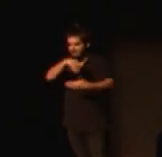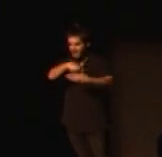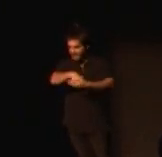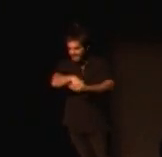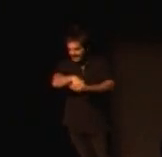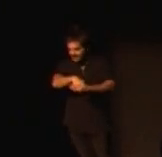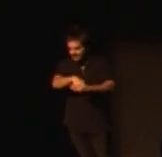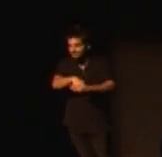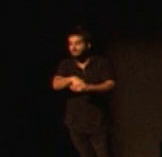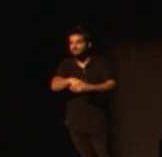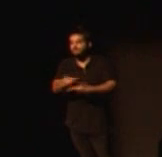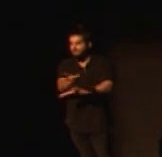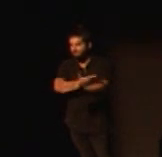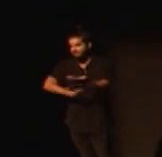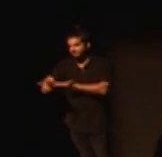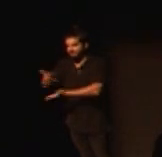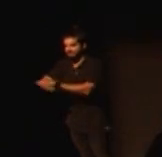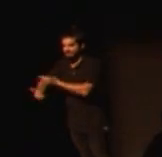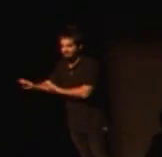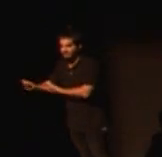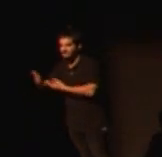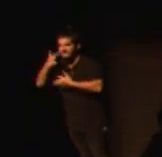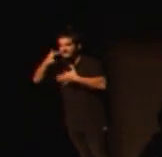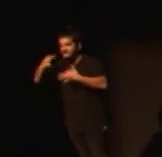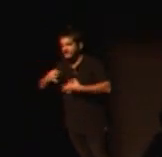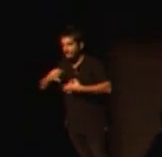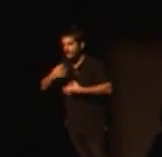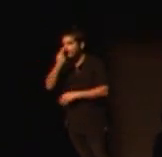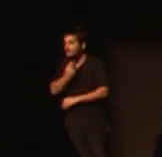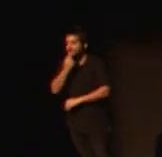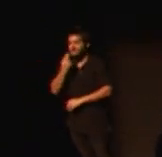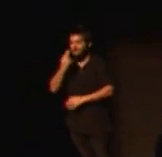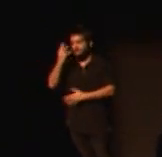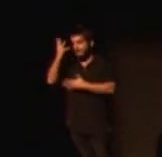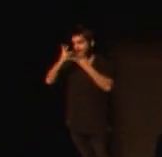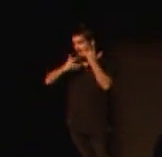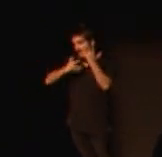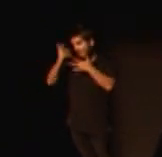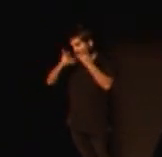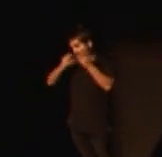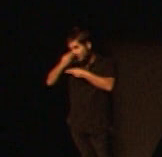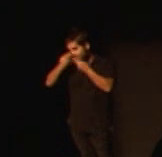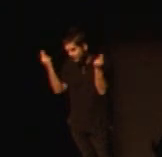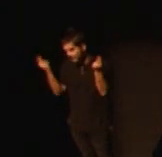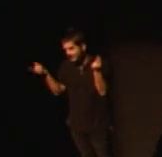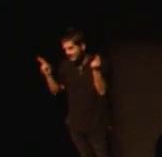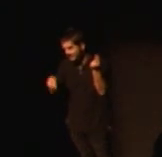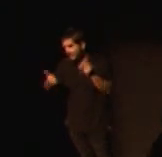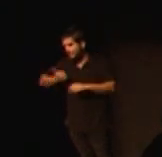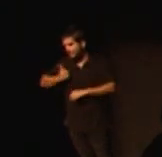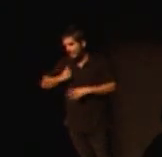y entre todos lo haremos, y seguro que con el compromiso de las administraciones y seremos capaces de seguir dando oportunidades de vida,